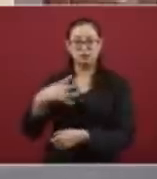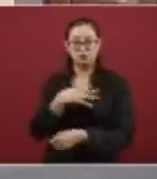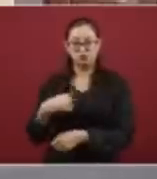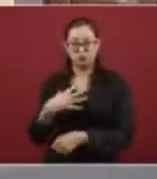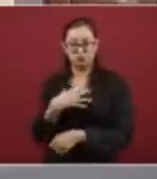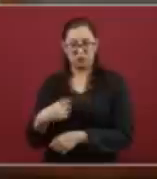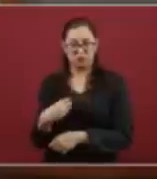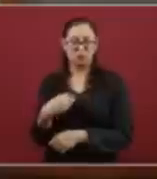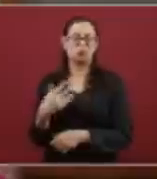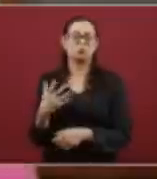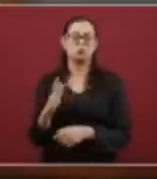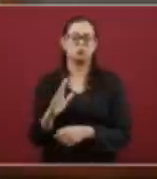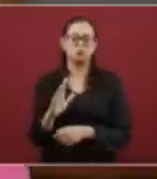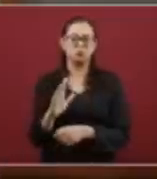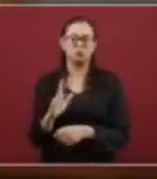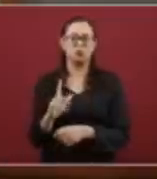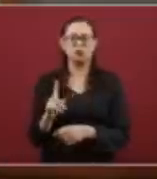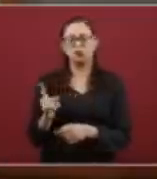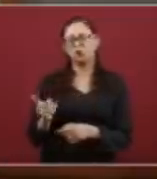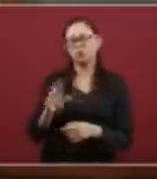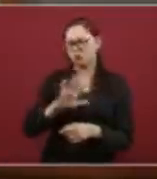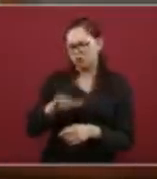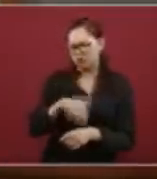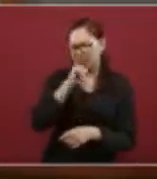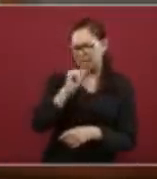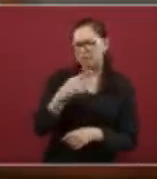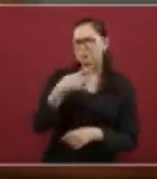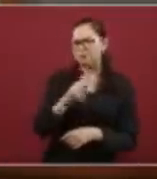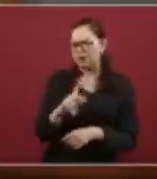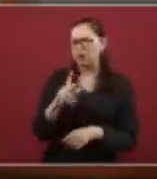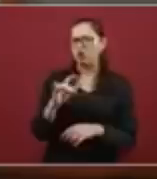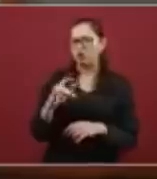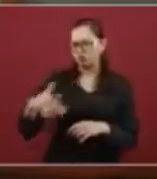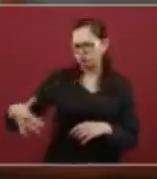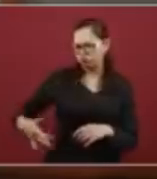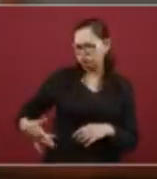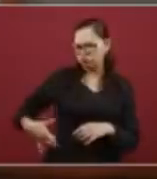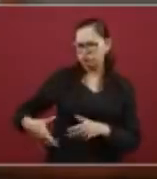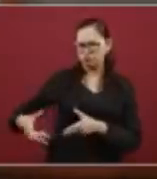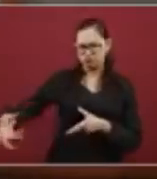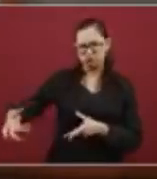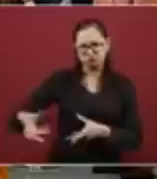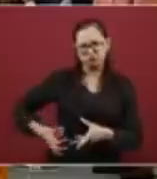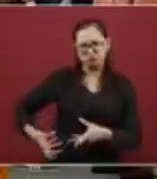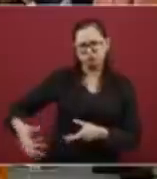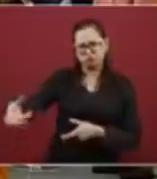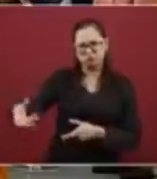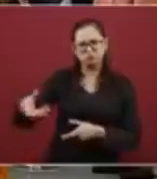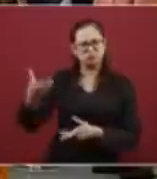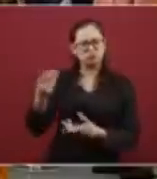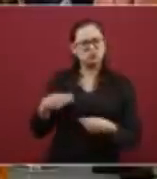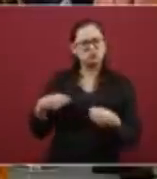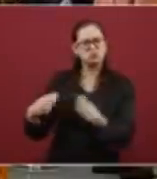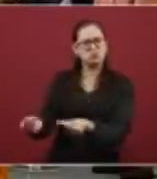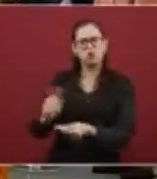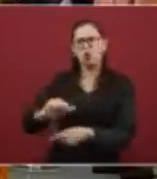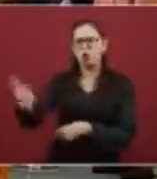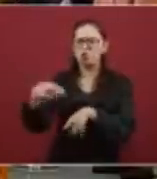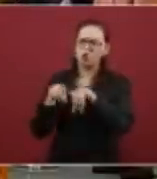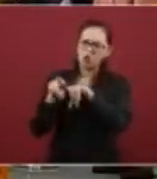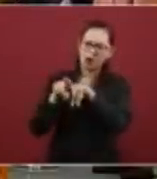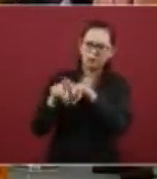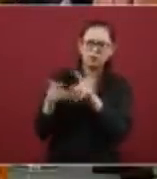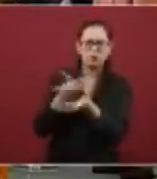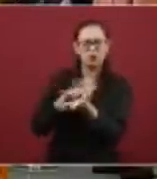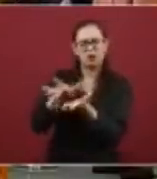órganos para sus otros hermanos. Entonces, esto es sabido, incluso en YouTube,